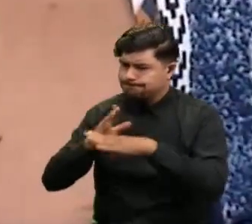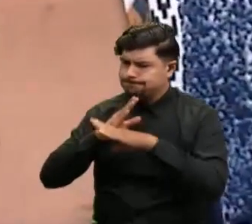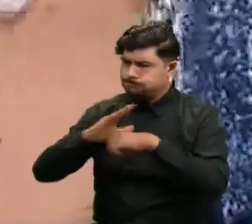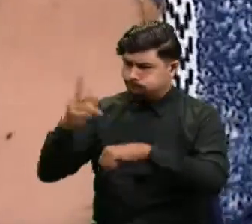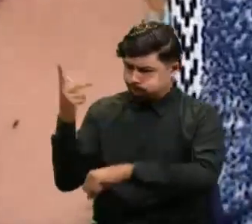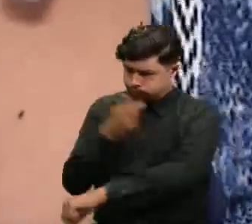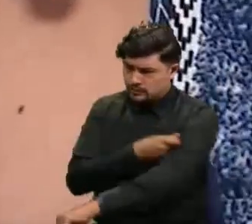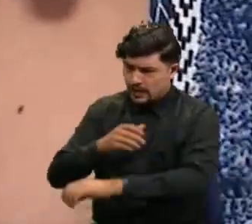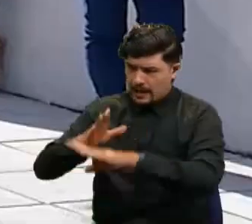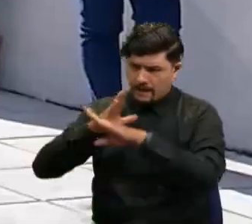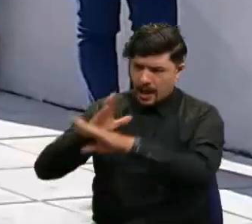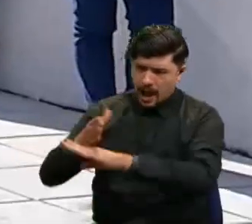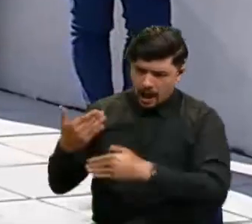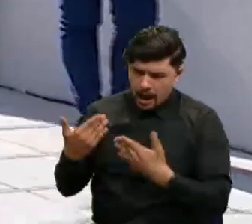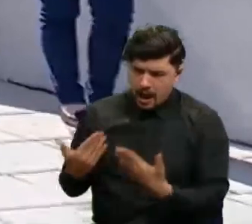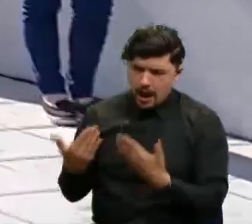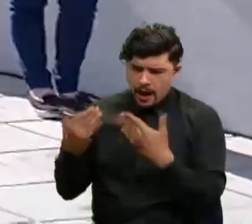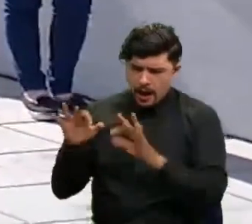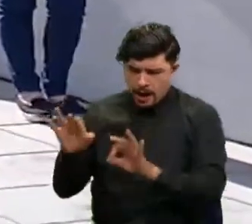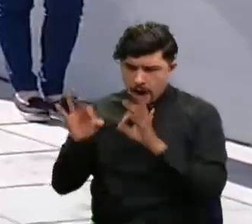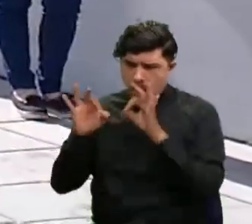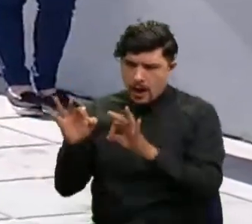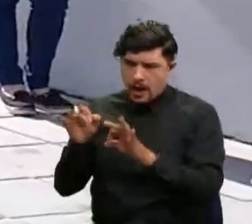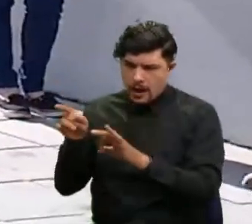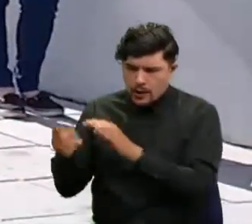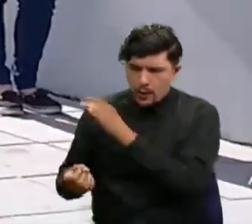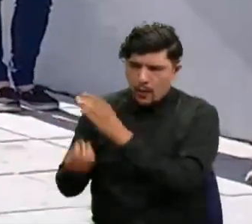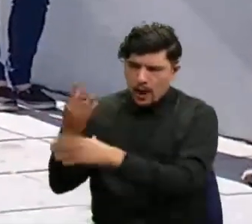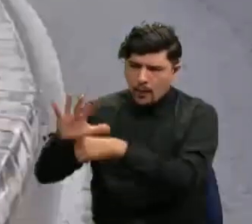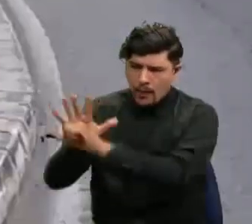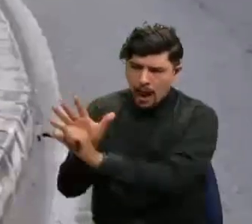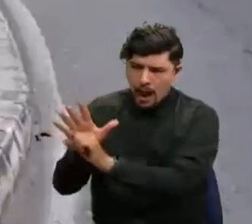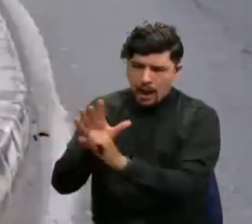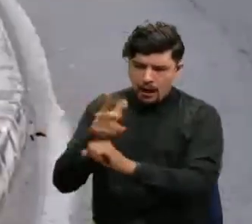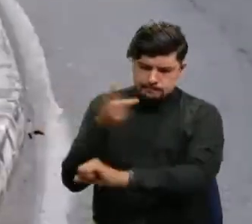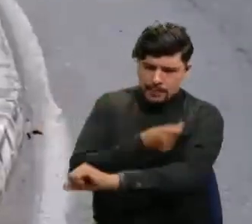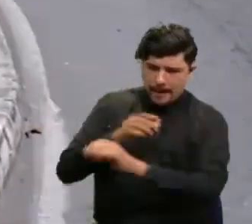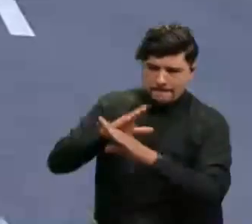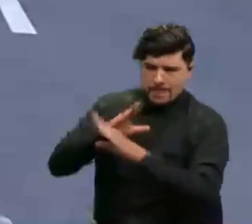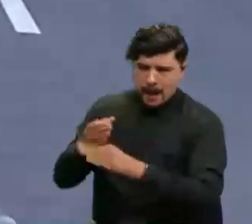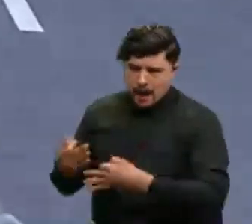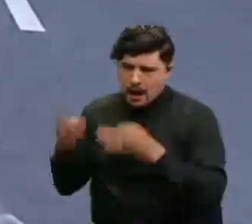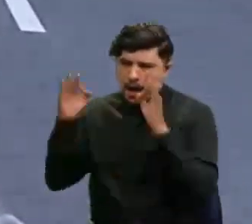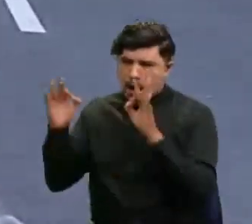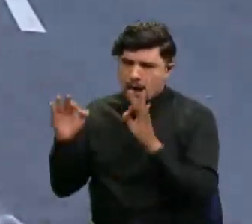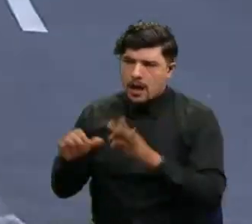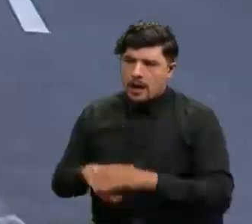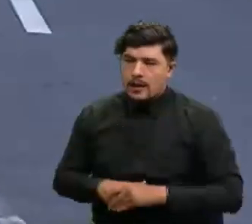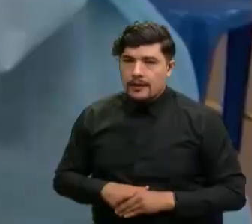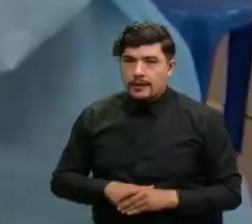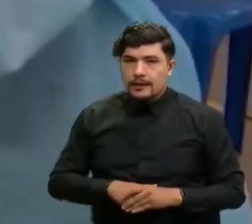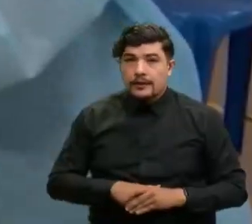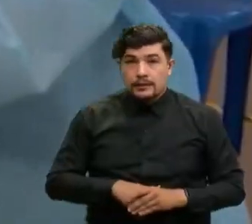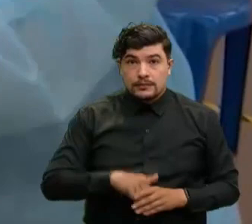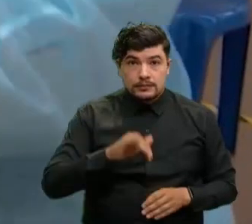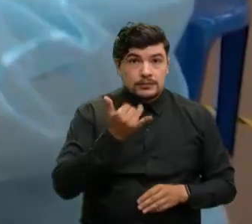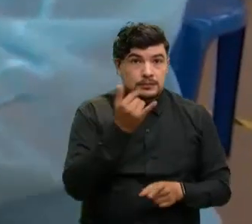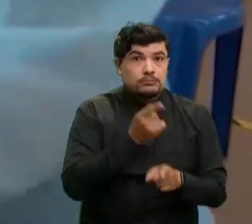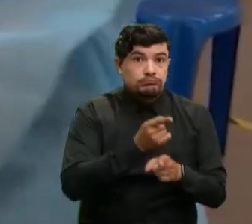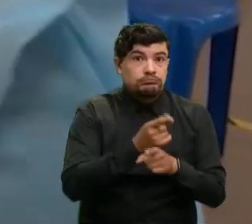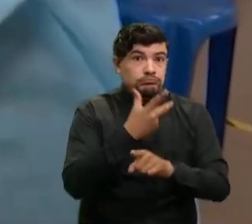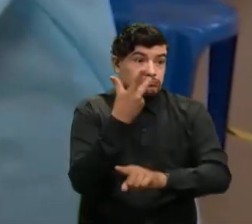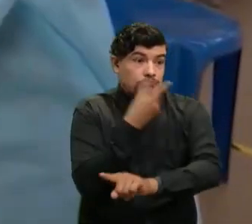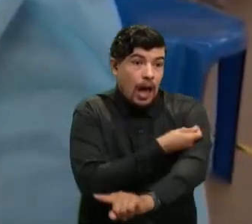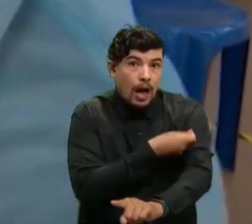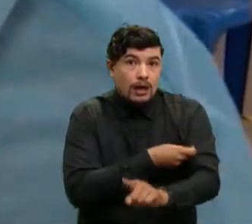Diana, sí, efectivamente las vacunas han mostrado esa protección, esa inmunidad en las